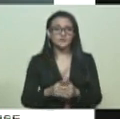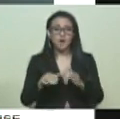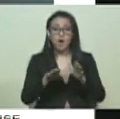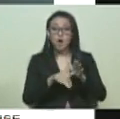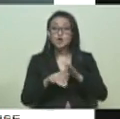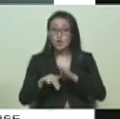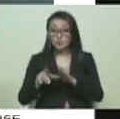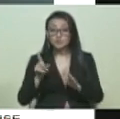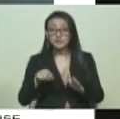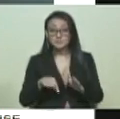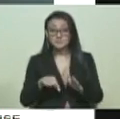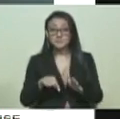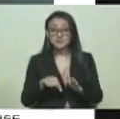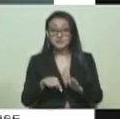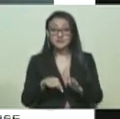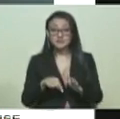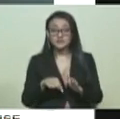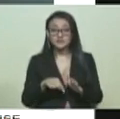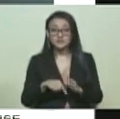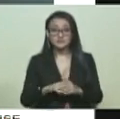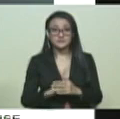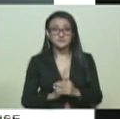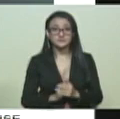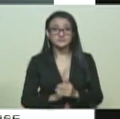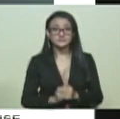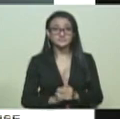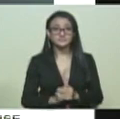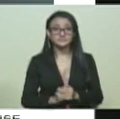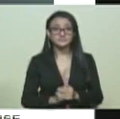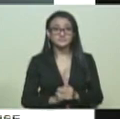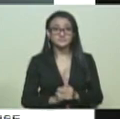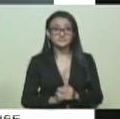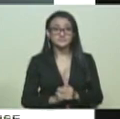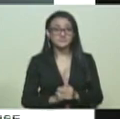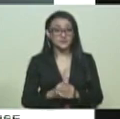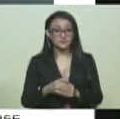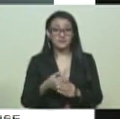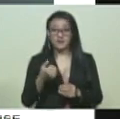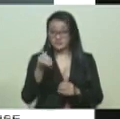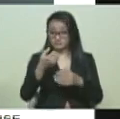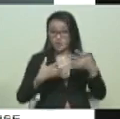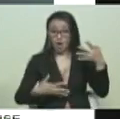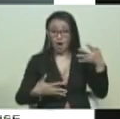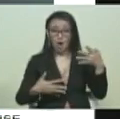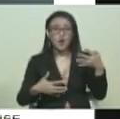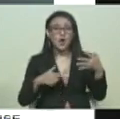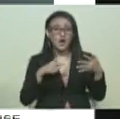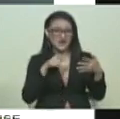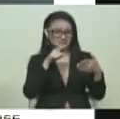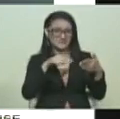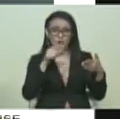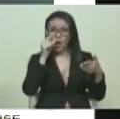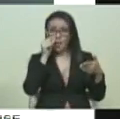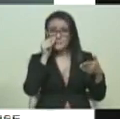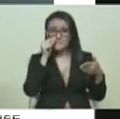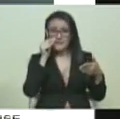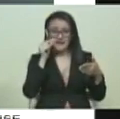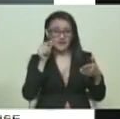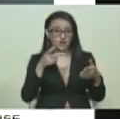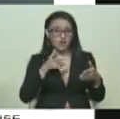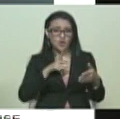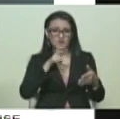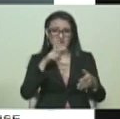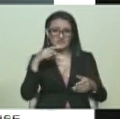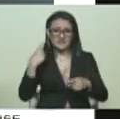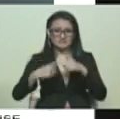agravado y agavillamiento. El prontuario que tiene este supuesto dirigente